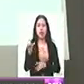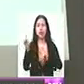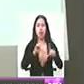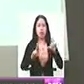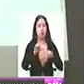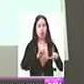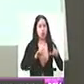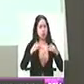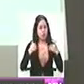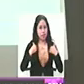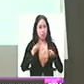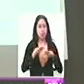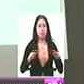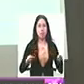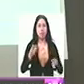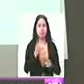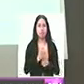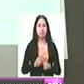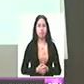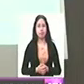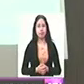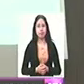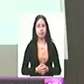nivel departamental.